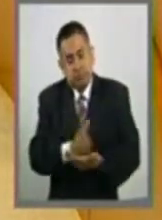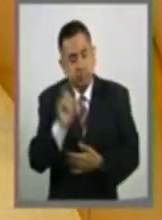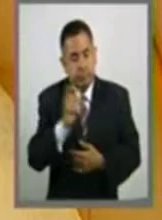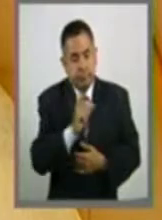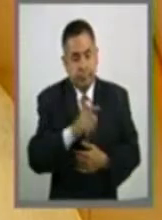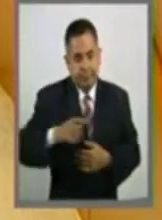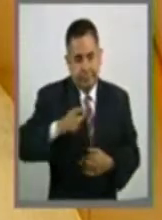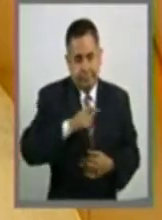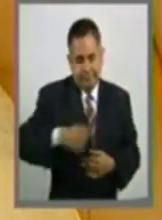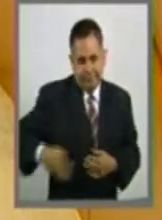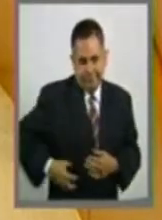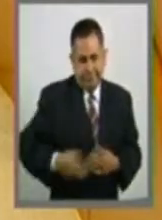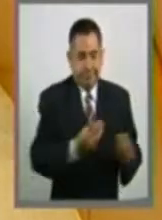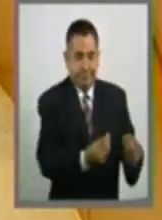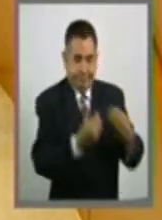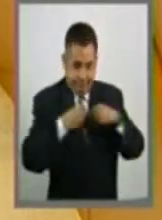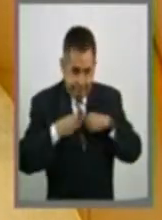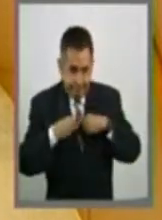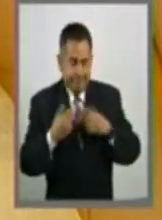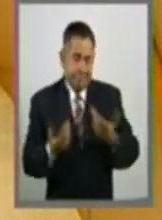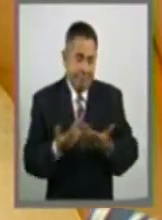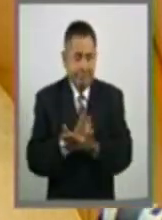de órgano, de los cuales